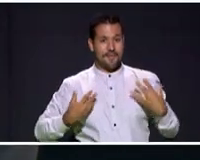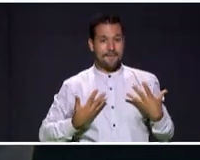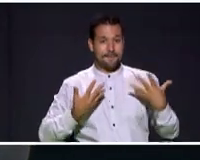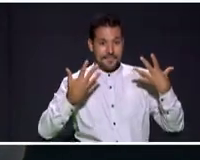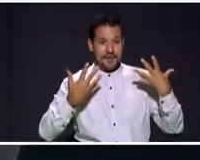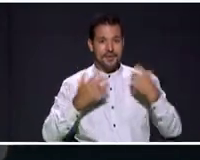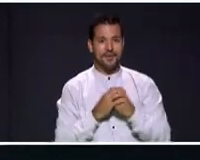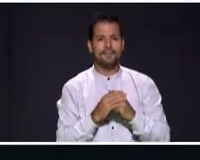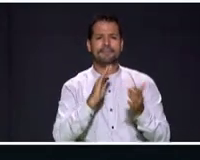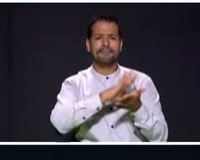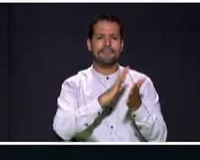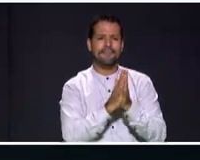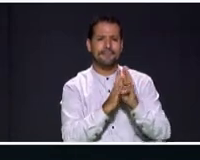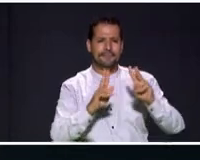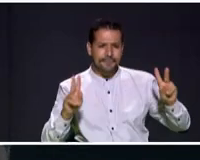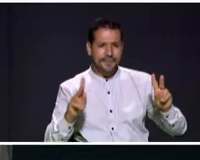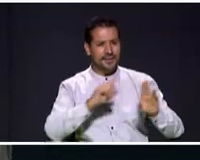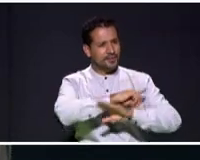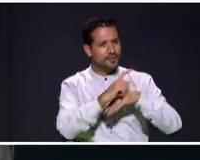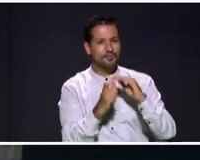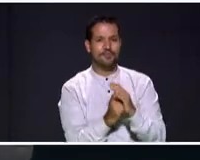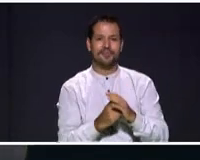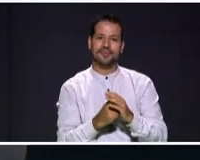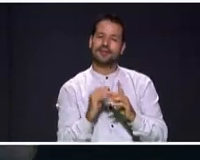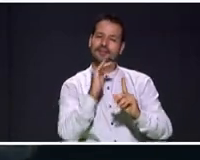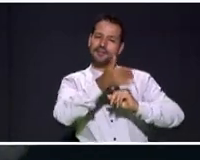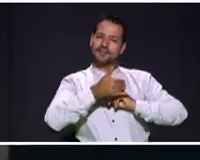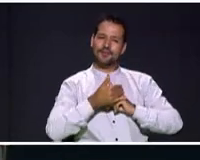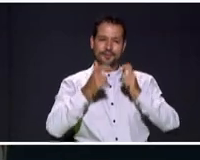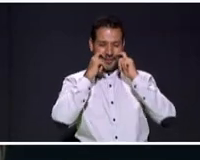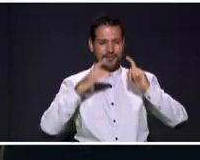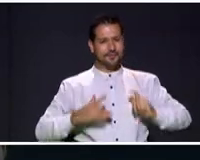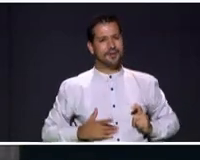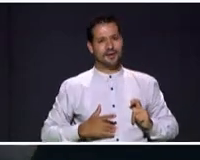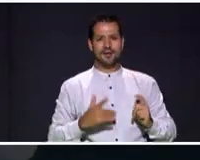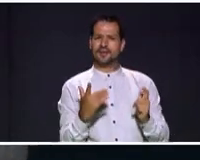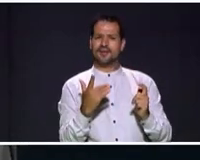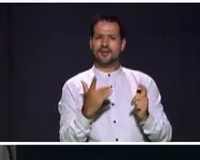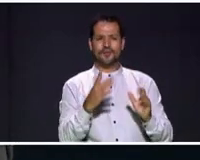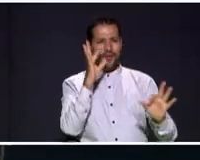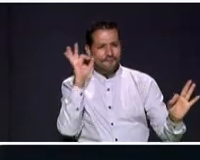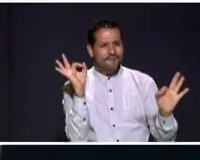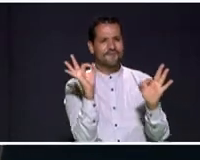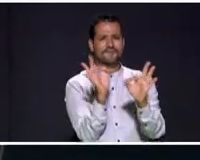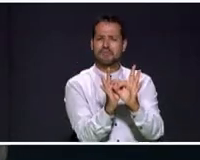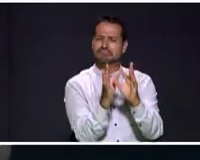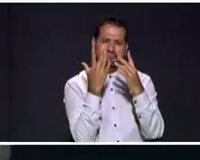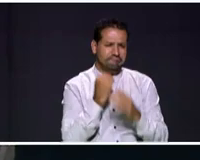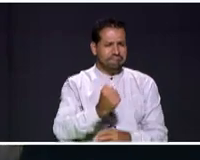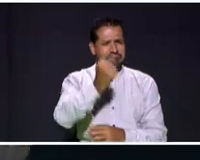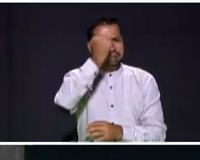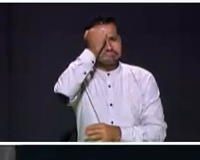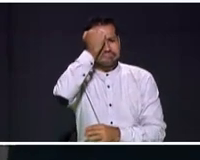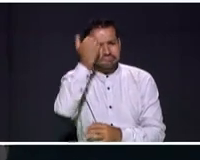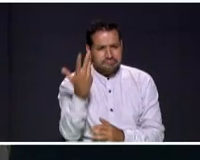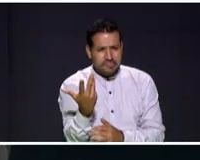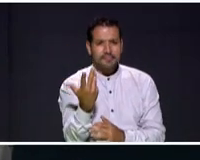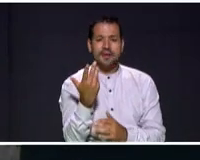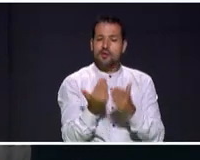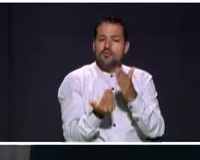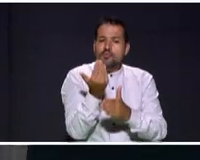completa con seguridad humana una visión complementaria e integrada que desde una nueva